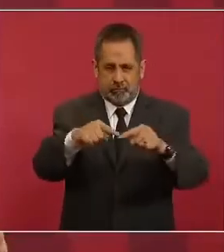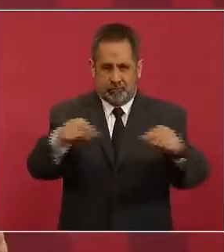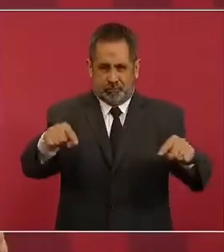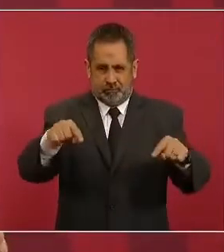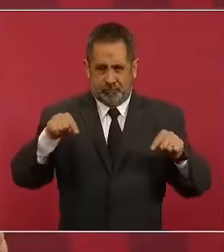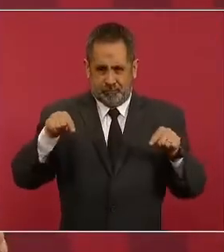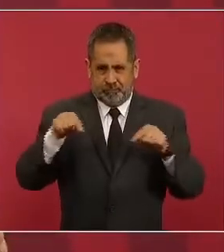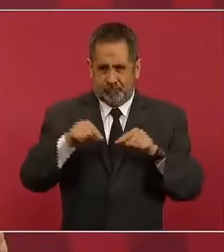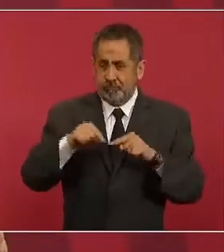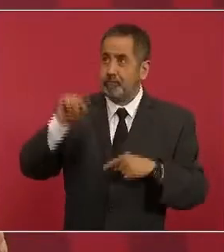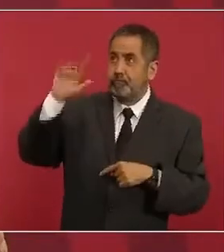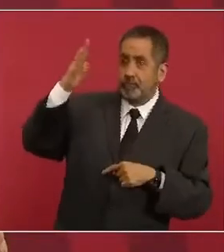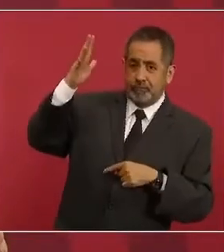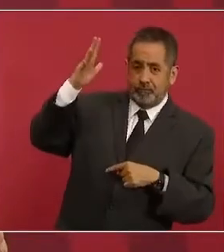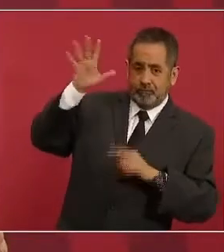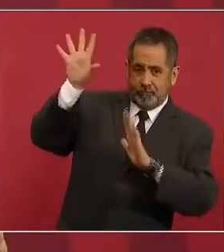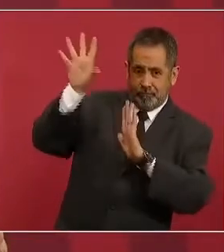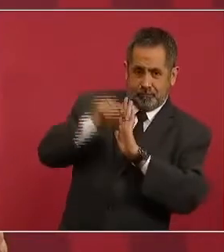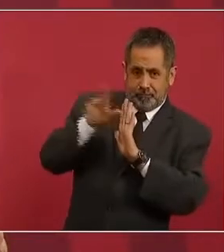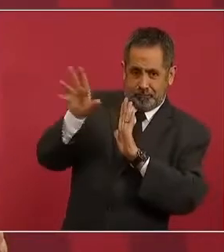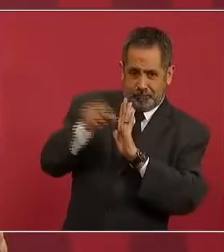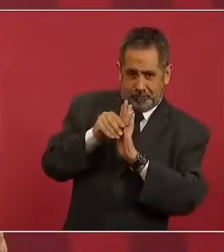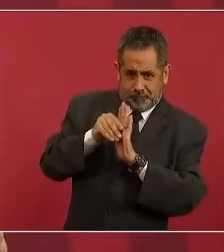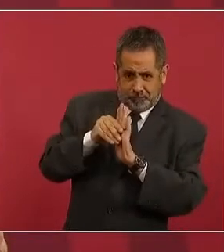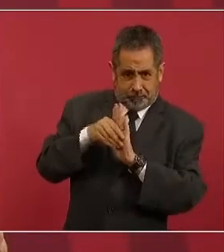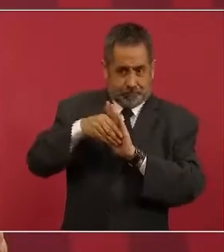Latina en producción de energía,